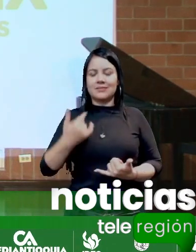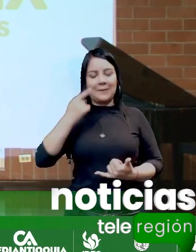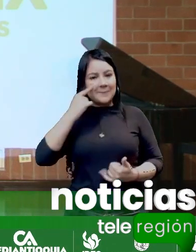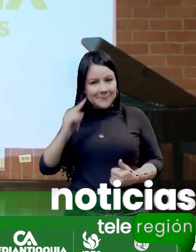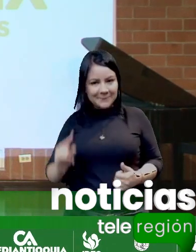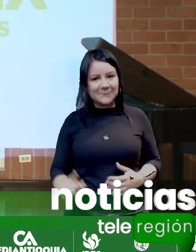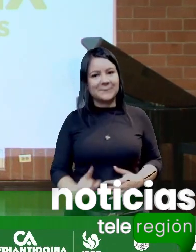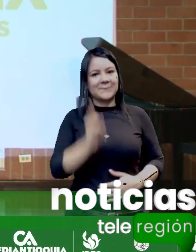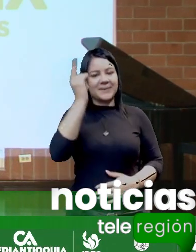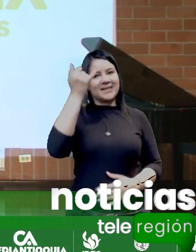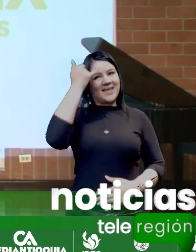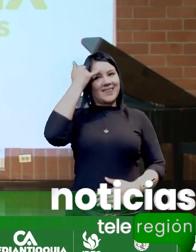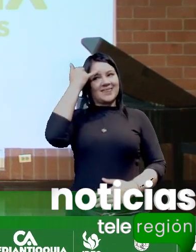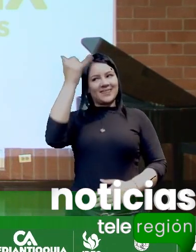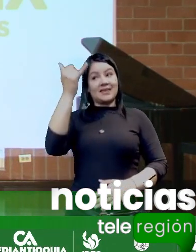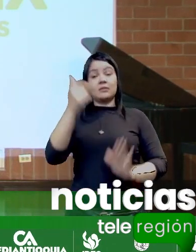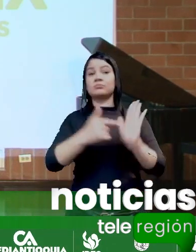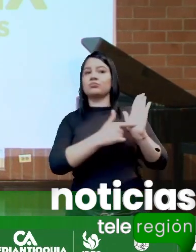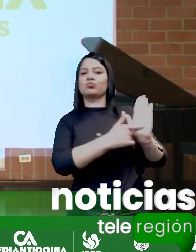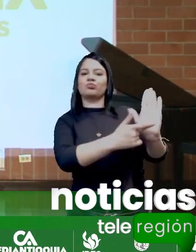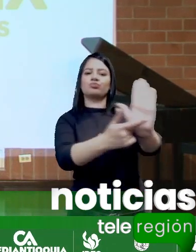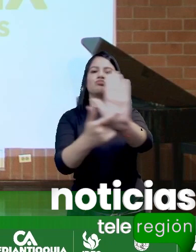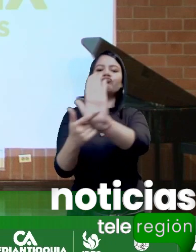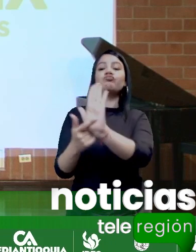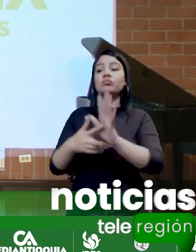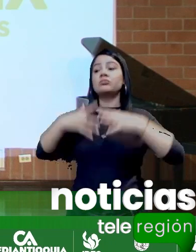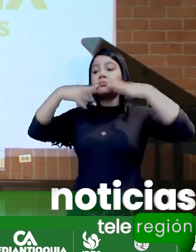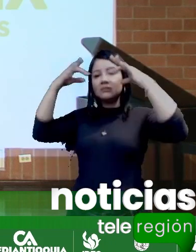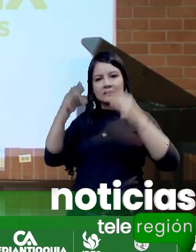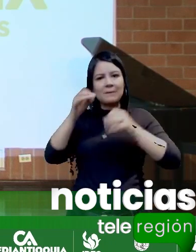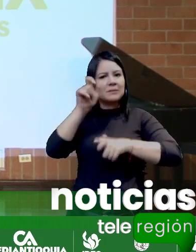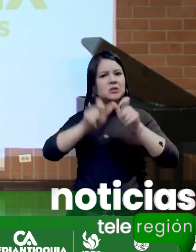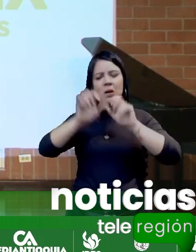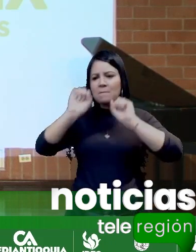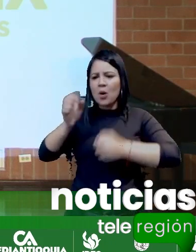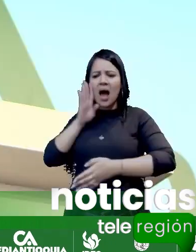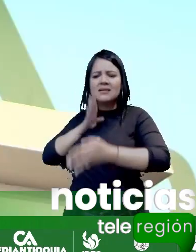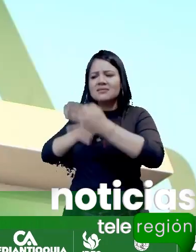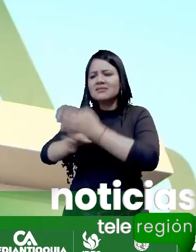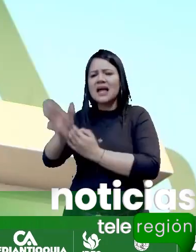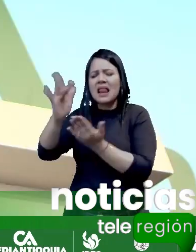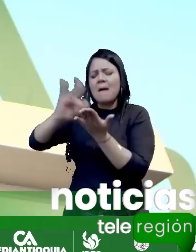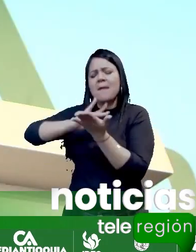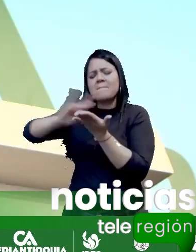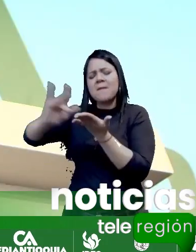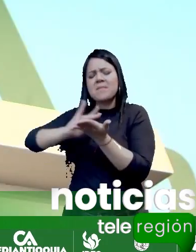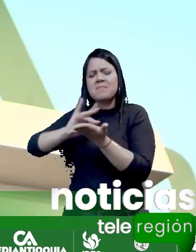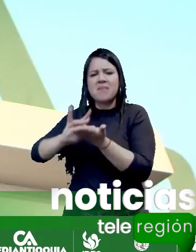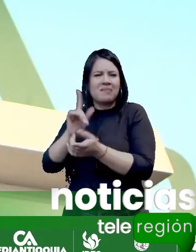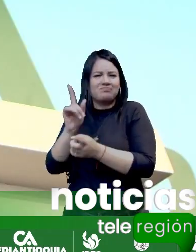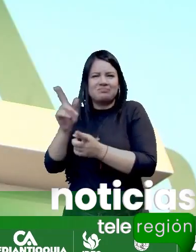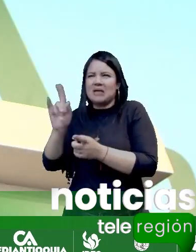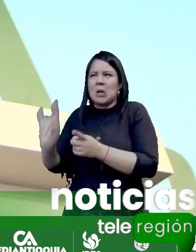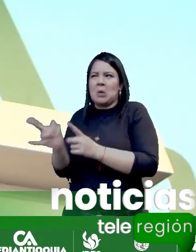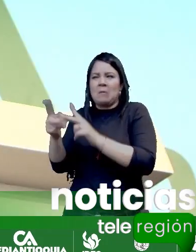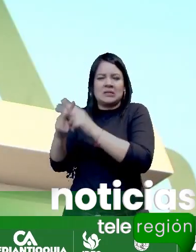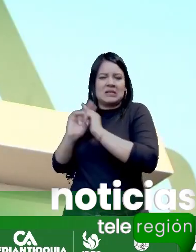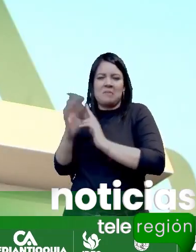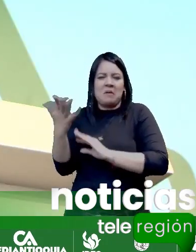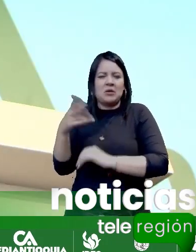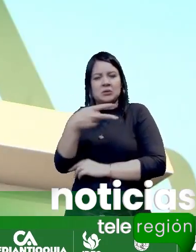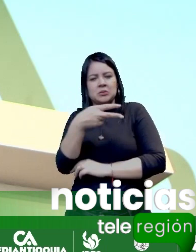primer iniciativa pública de crédito digital de América Latina inicialmente con créditos entre